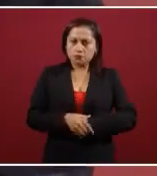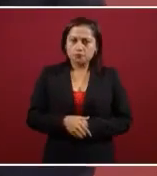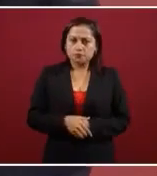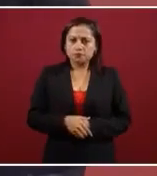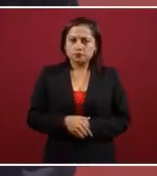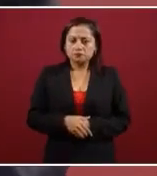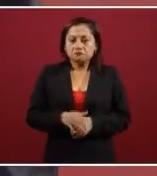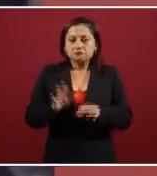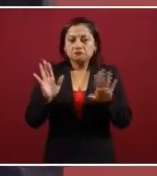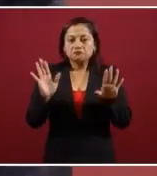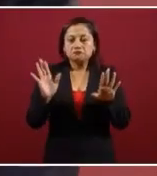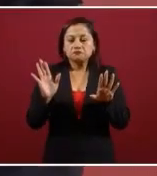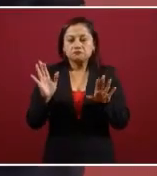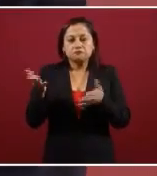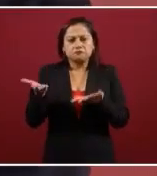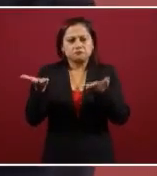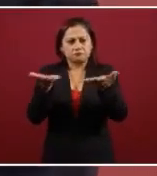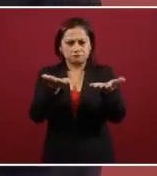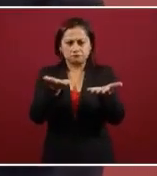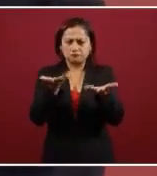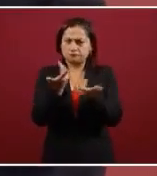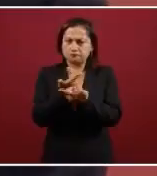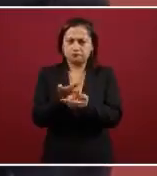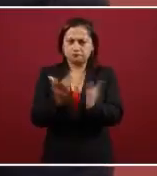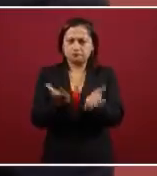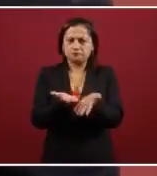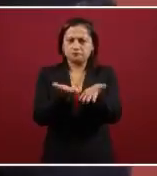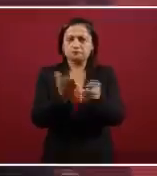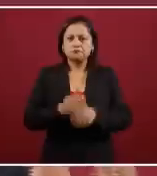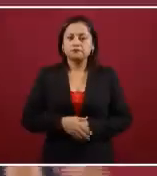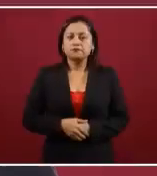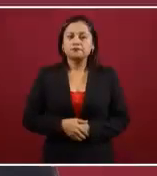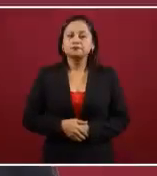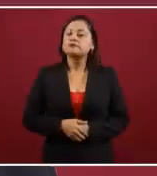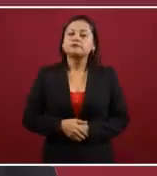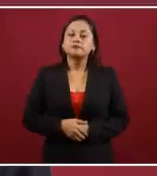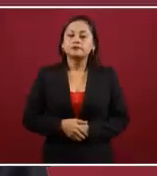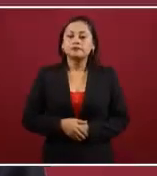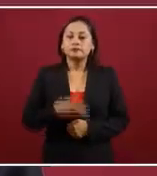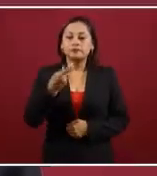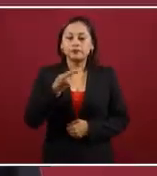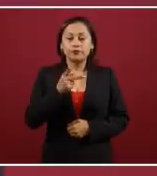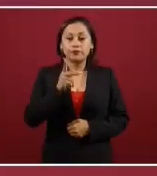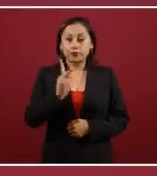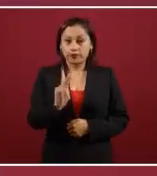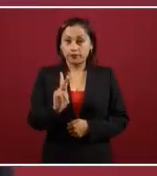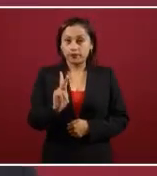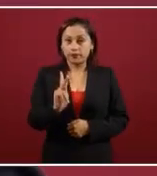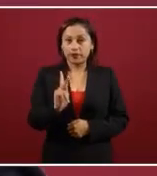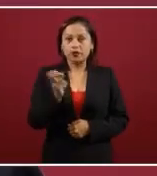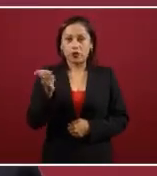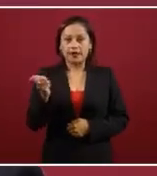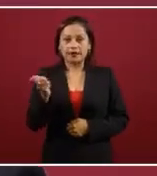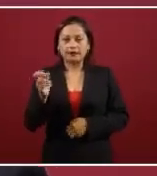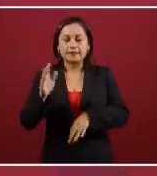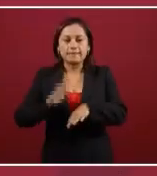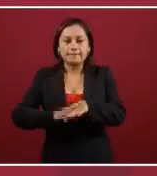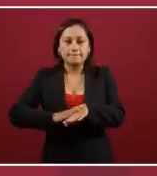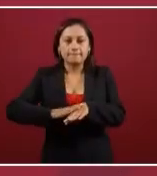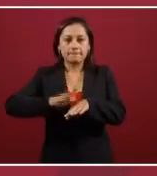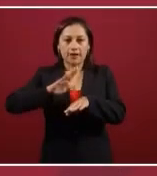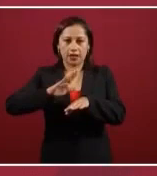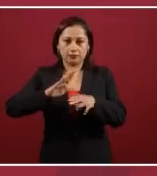pues adelante, pero eso no deja de ser un añadido.